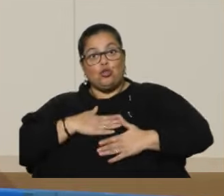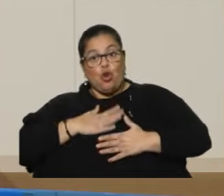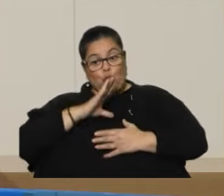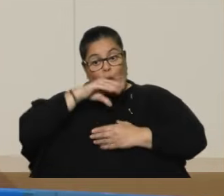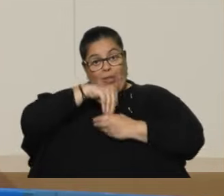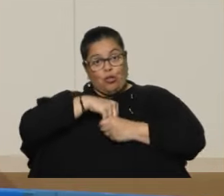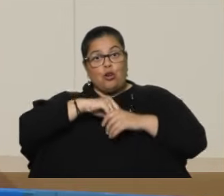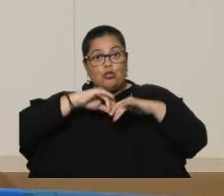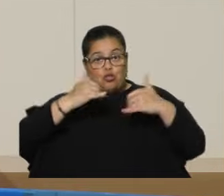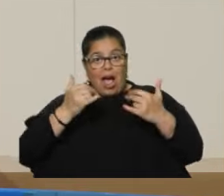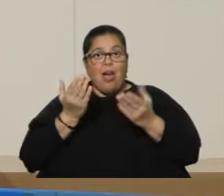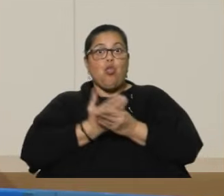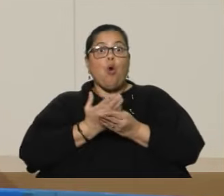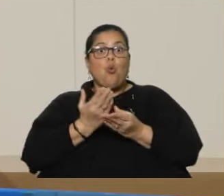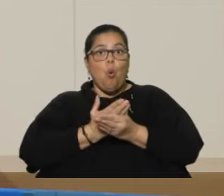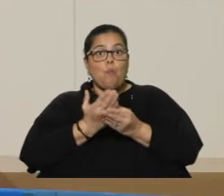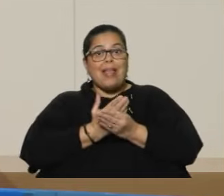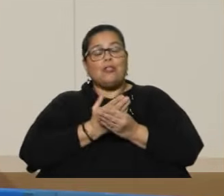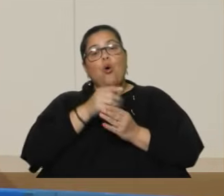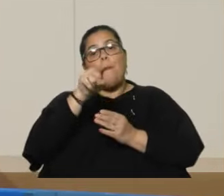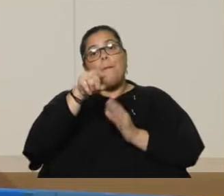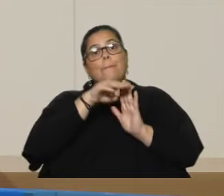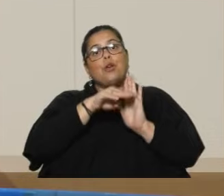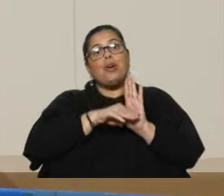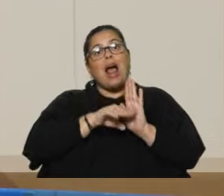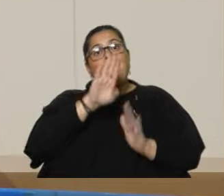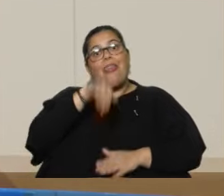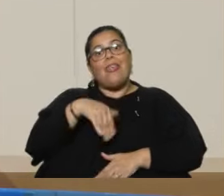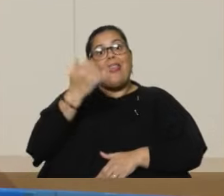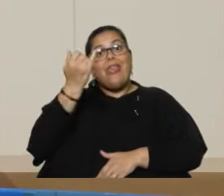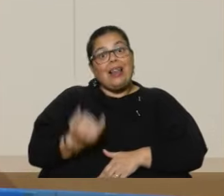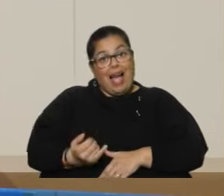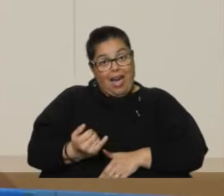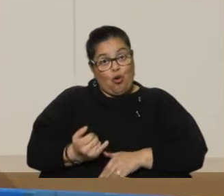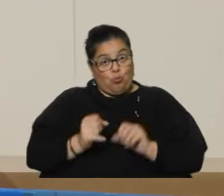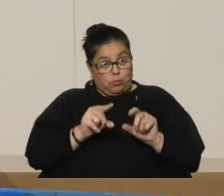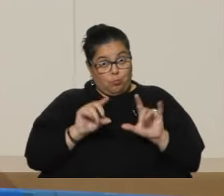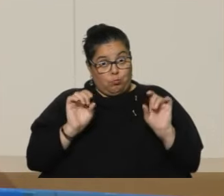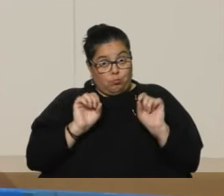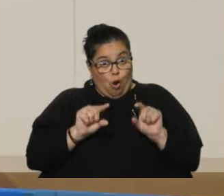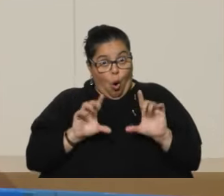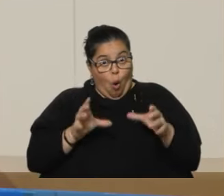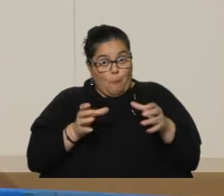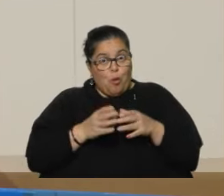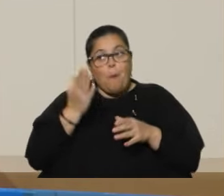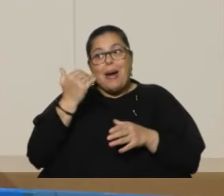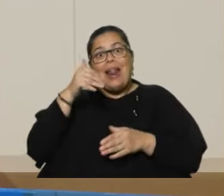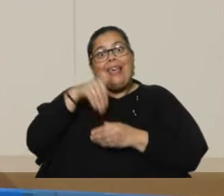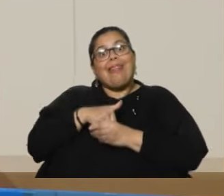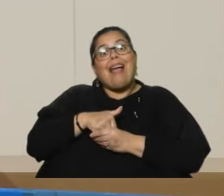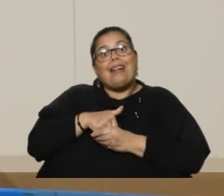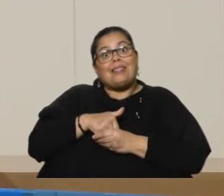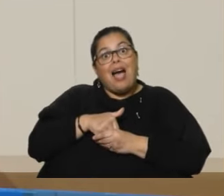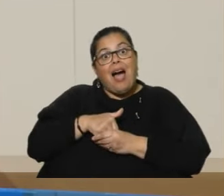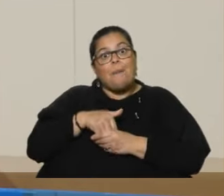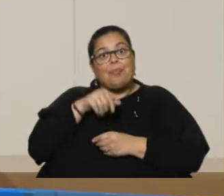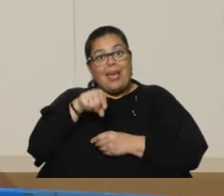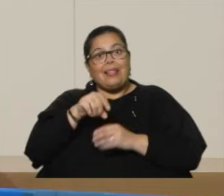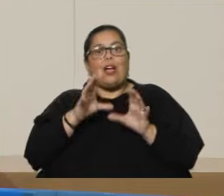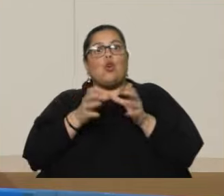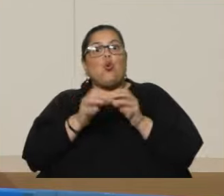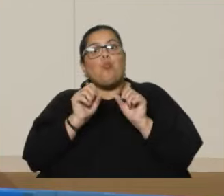este documento, que fue el programa único, el programa de Álvaro Delgado, de Uruguay para Adelante. Y bueno, obviamente, eso era solo de Álvaro Delgado. Este era de Uruguay para